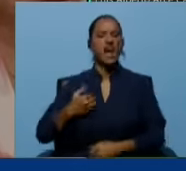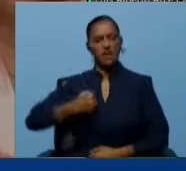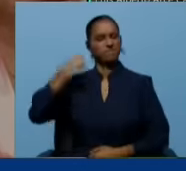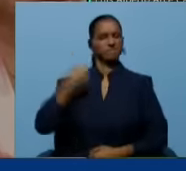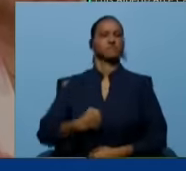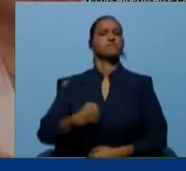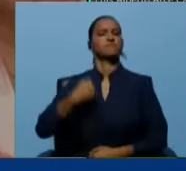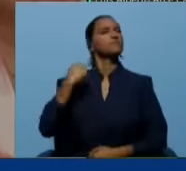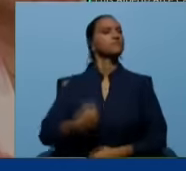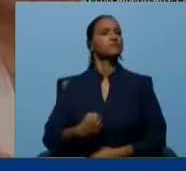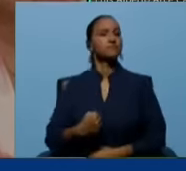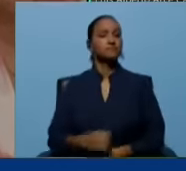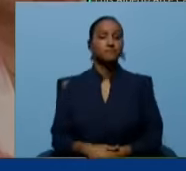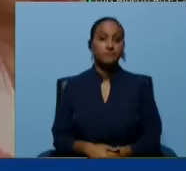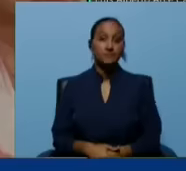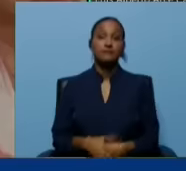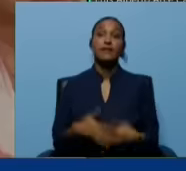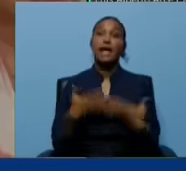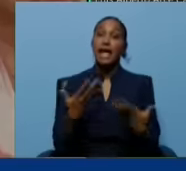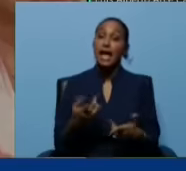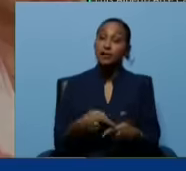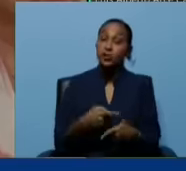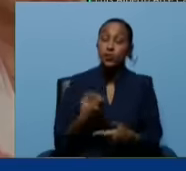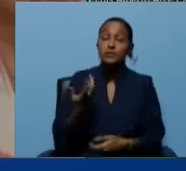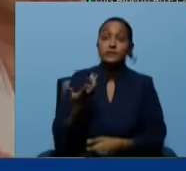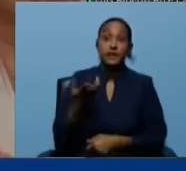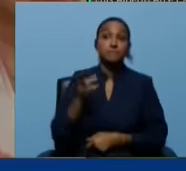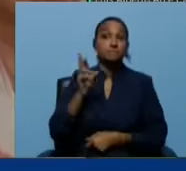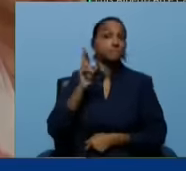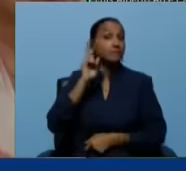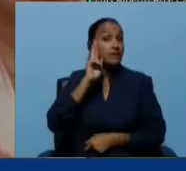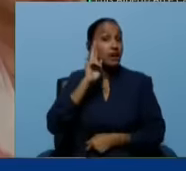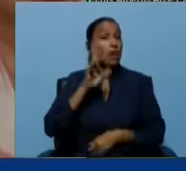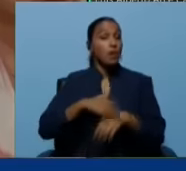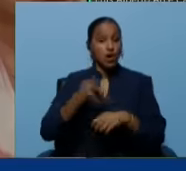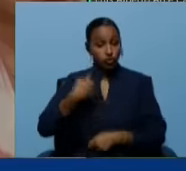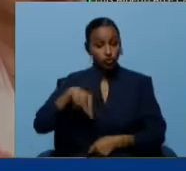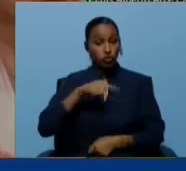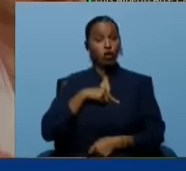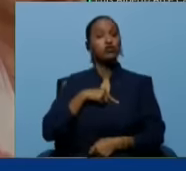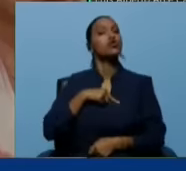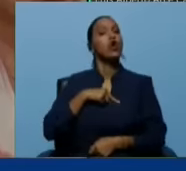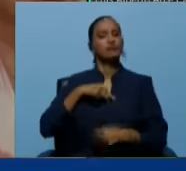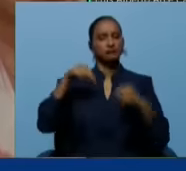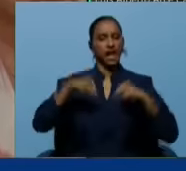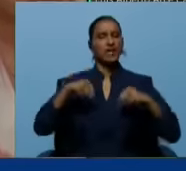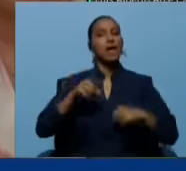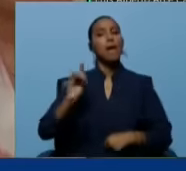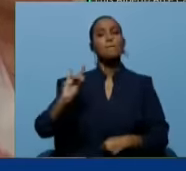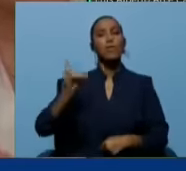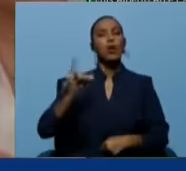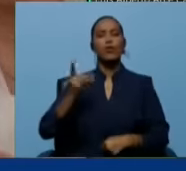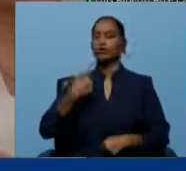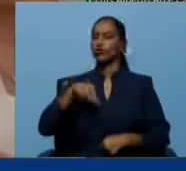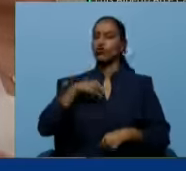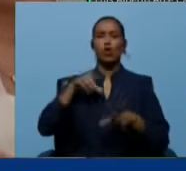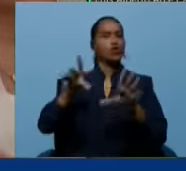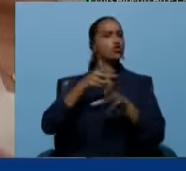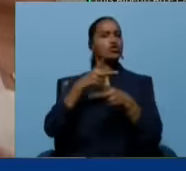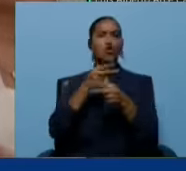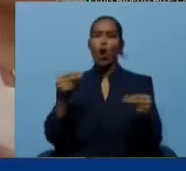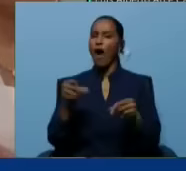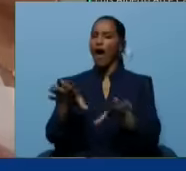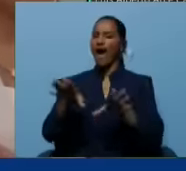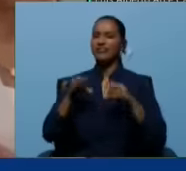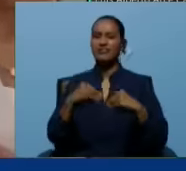Por esa razón, desde el Estado Plurinacional de Bolivia, rechazamos cualquier intento de desestabilización